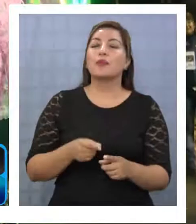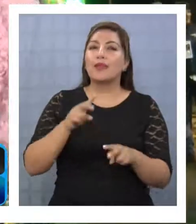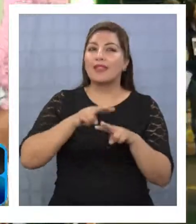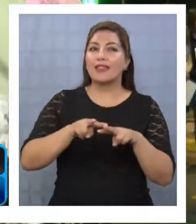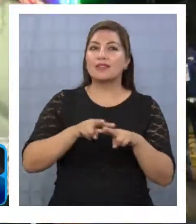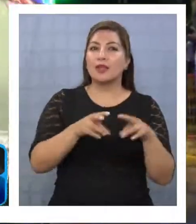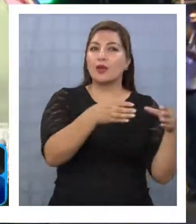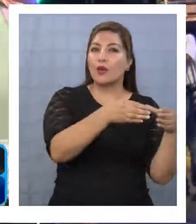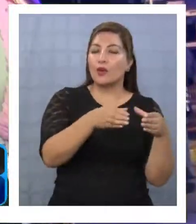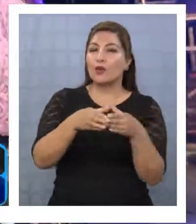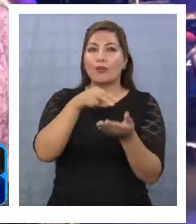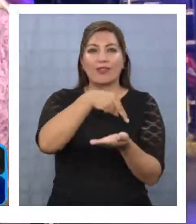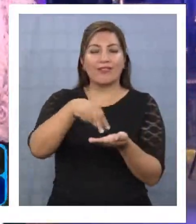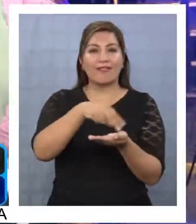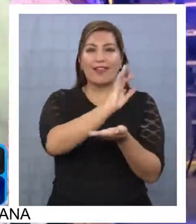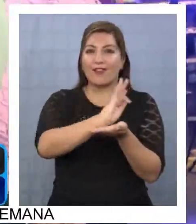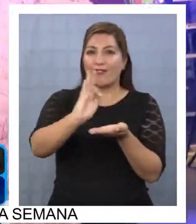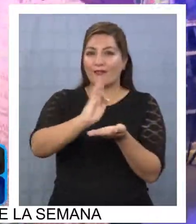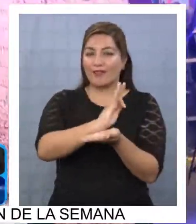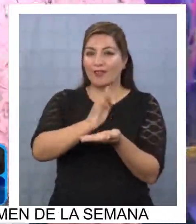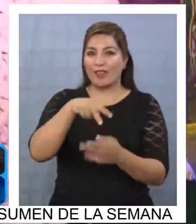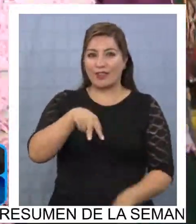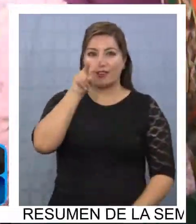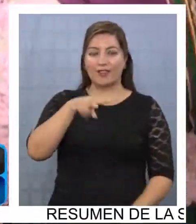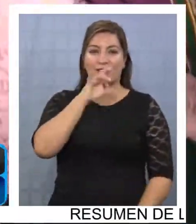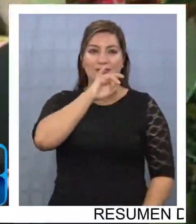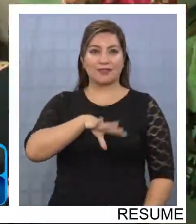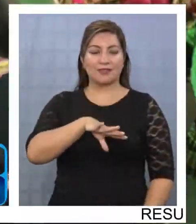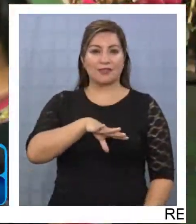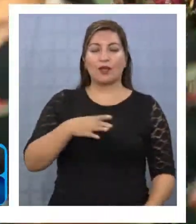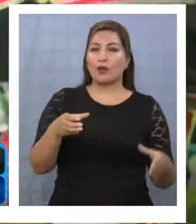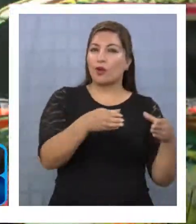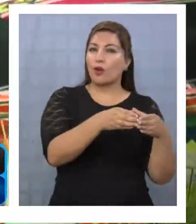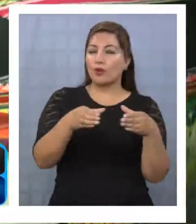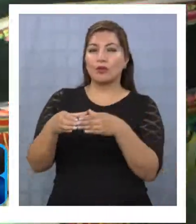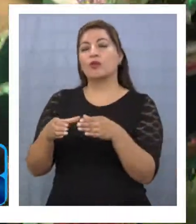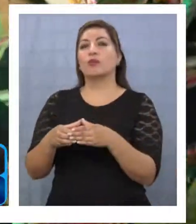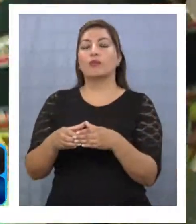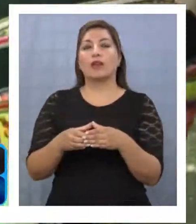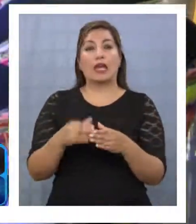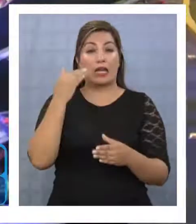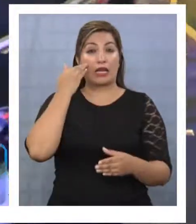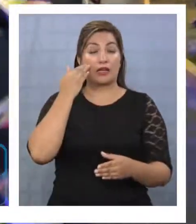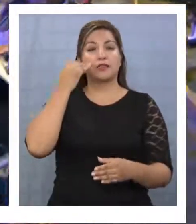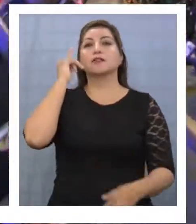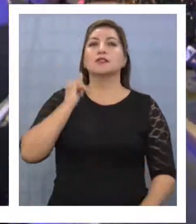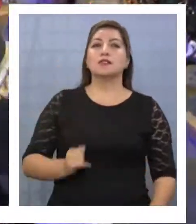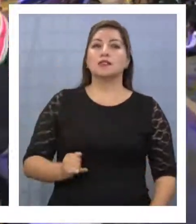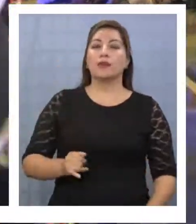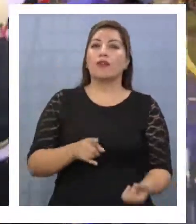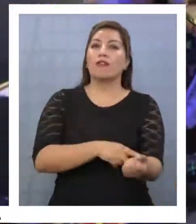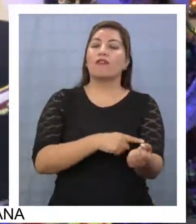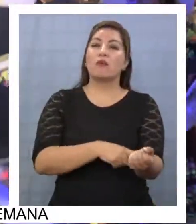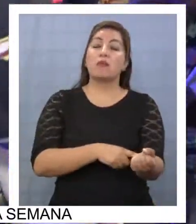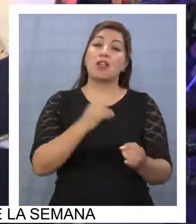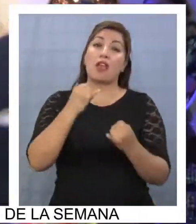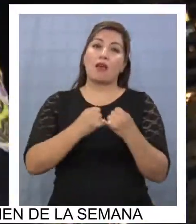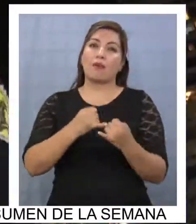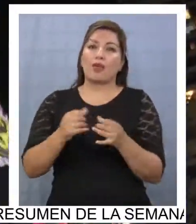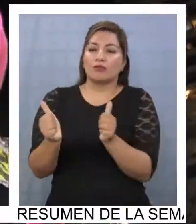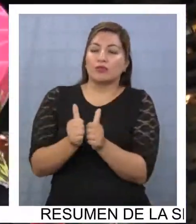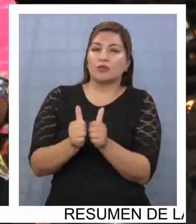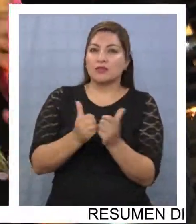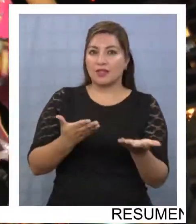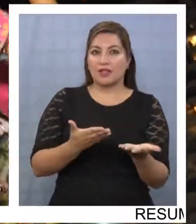agrupaciones de bailes folclóricos del norte de Chile, agrupaciones que muchas veces son compuestas por parientes y amigos cercanos